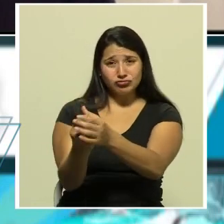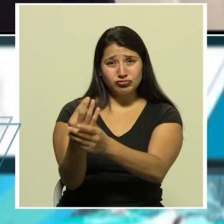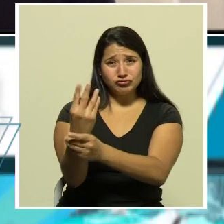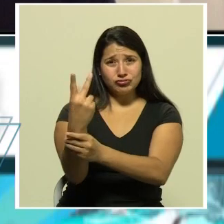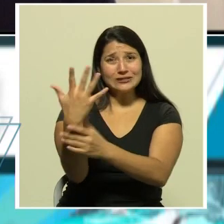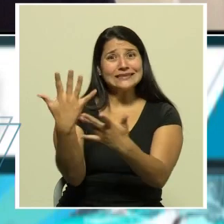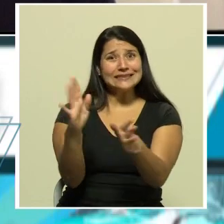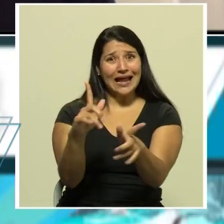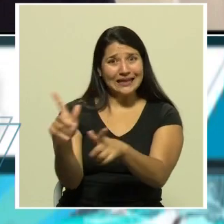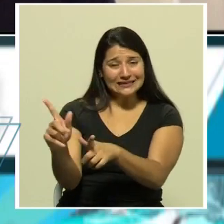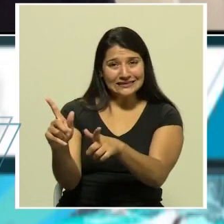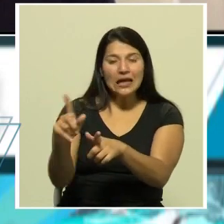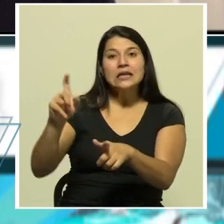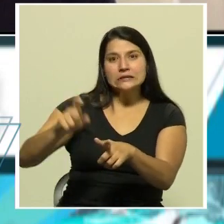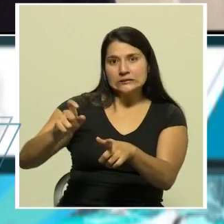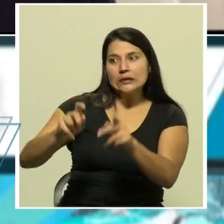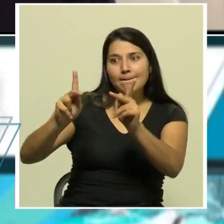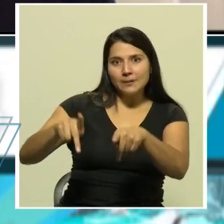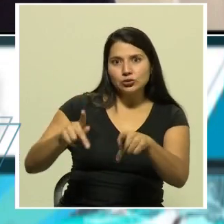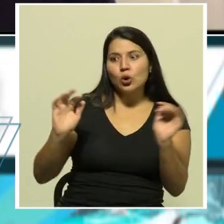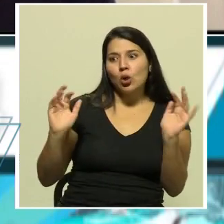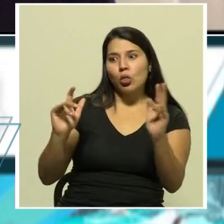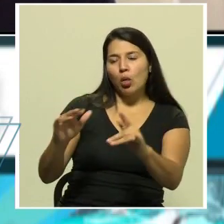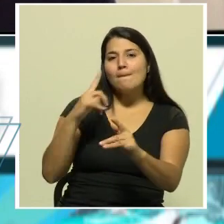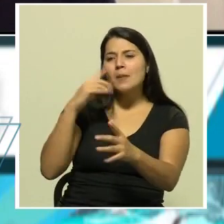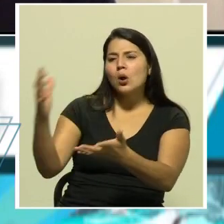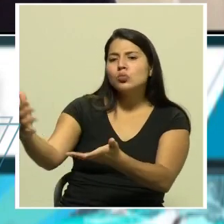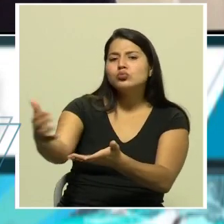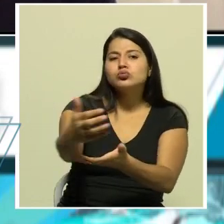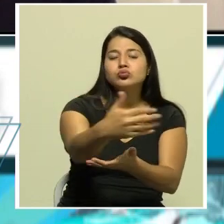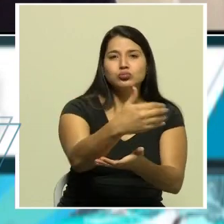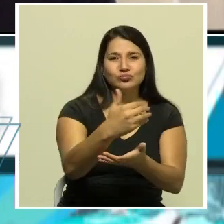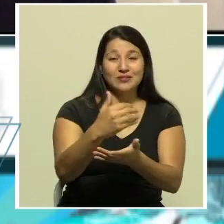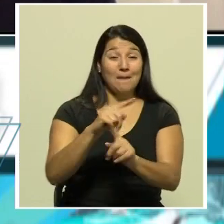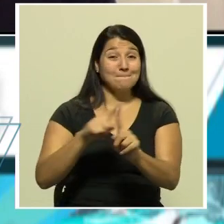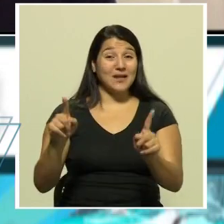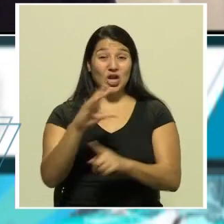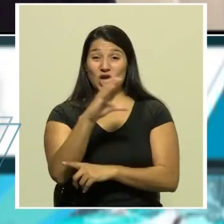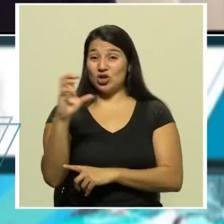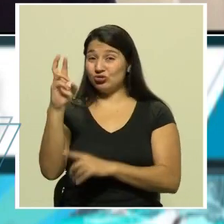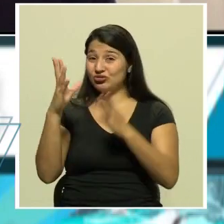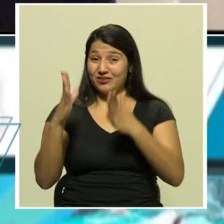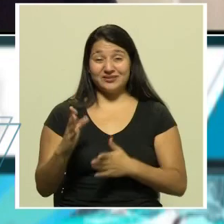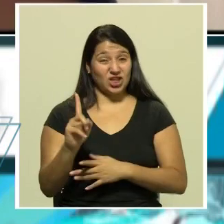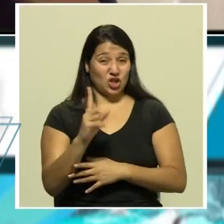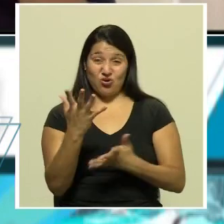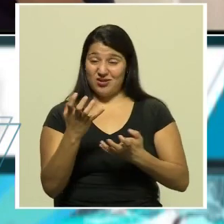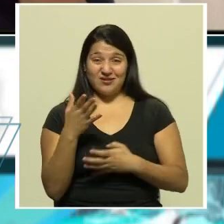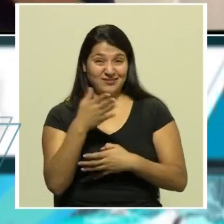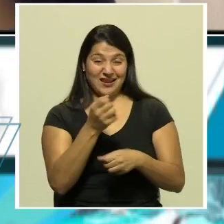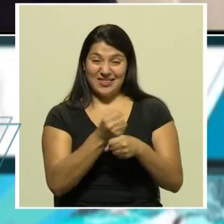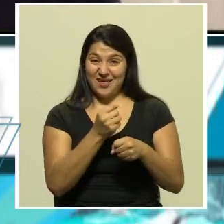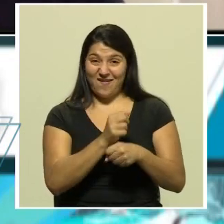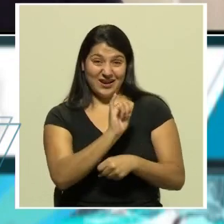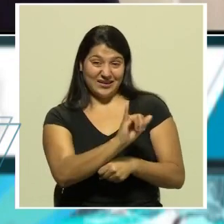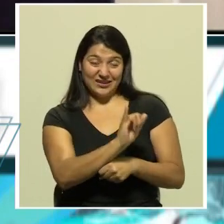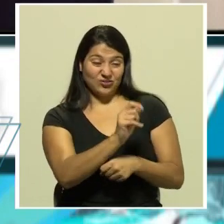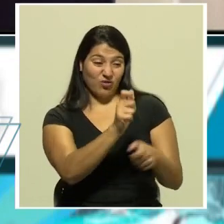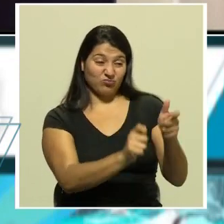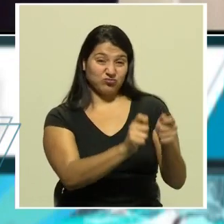está participando masivamente del proceso de levantado de las cosechas, la cogida del café,